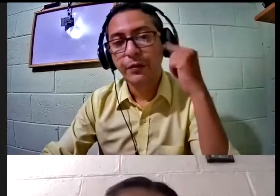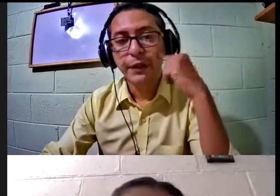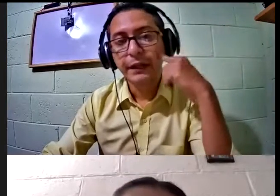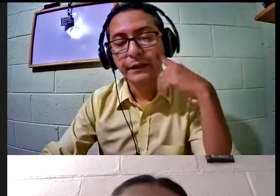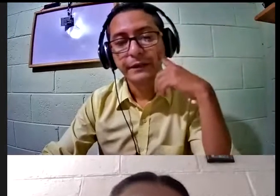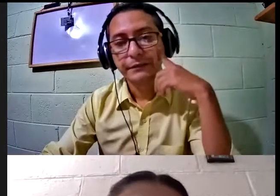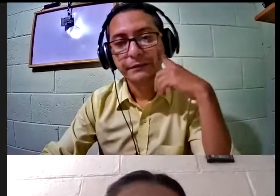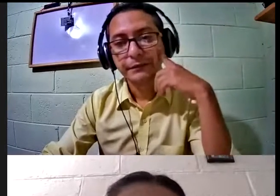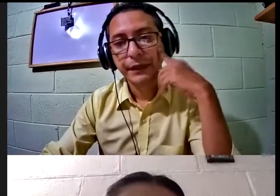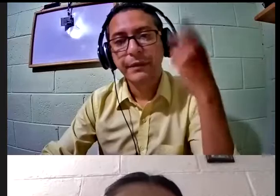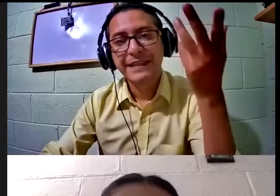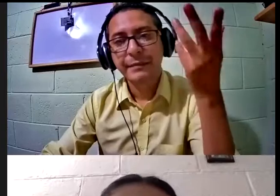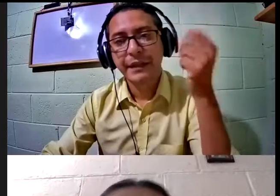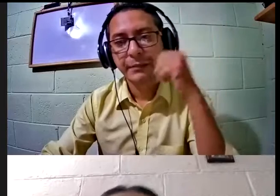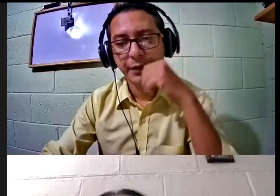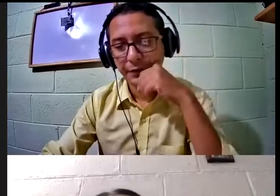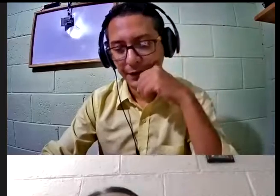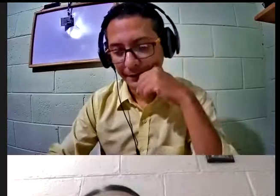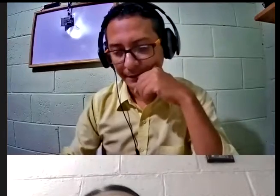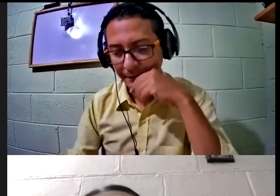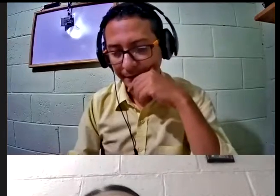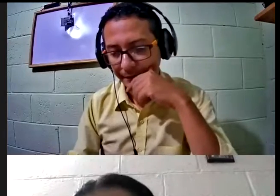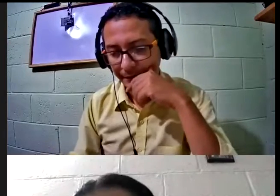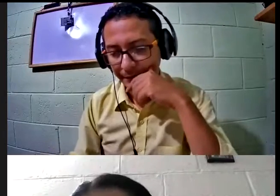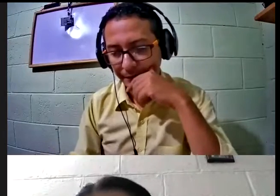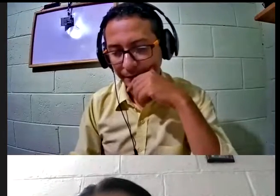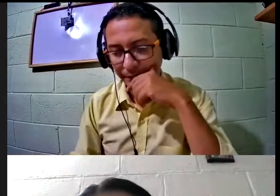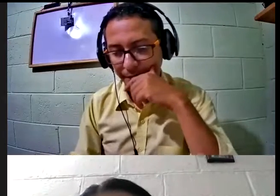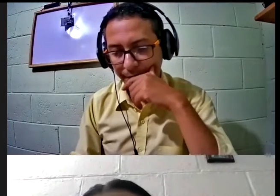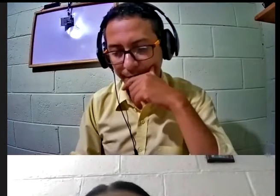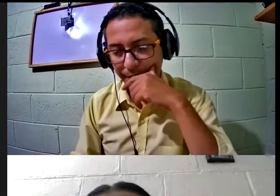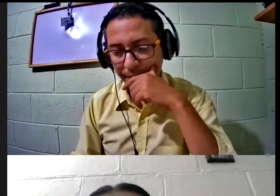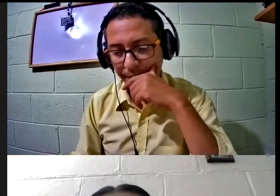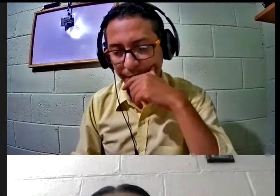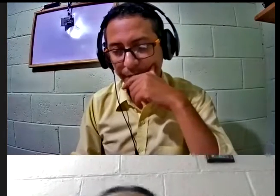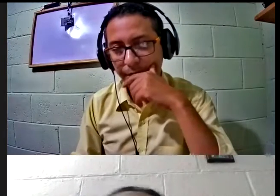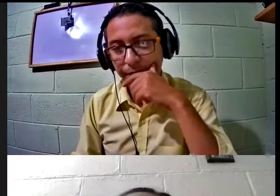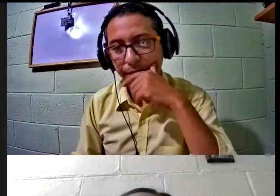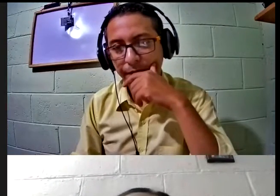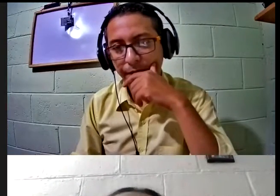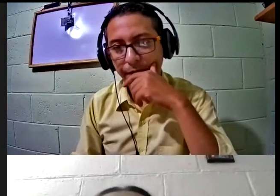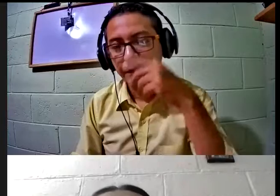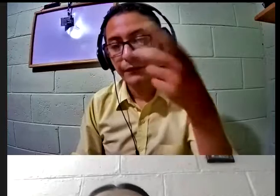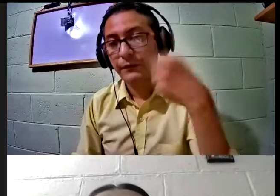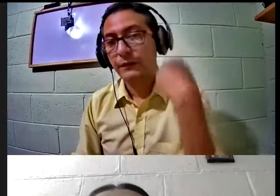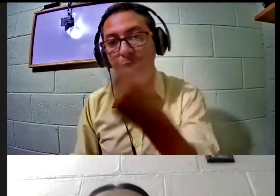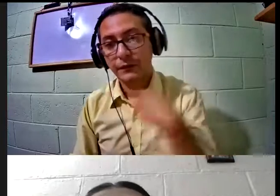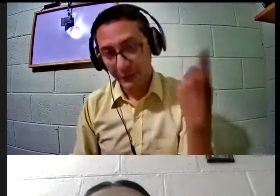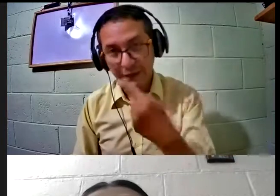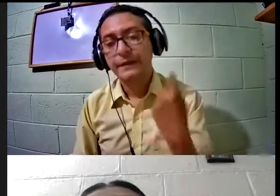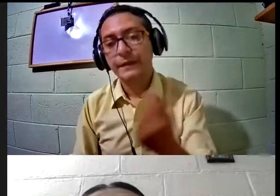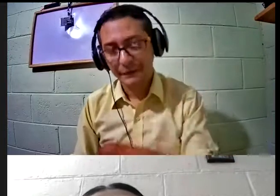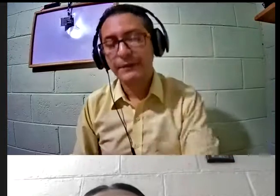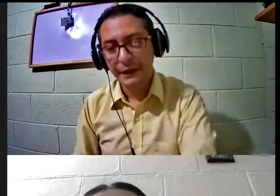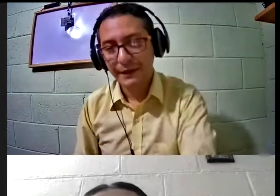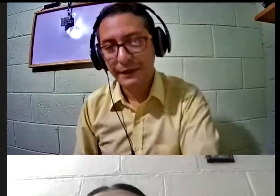doing tomorrow night? ¿Qué va a hacer mañana por la noche? Ajá, pero si digo what are we doing, es qué haremos,